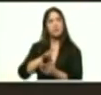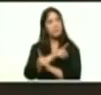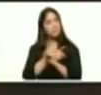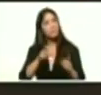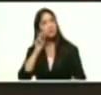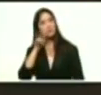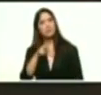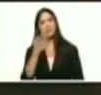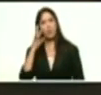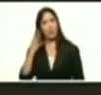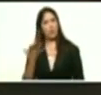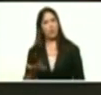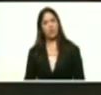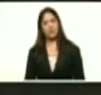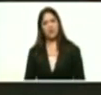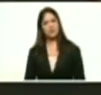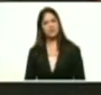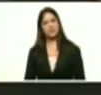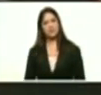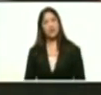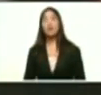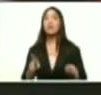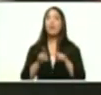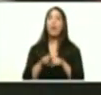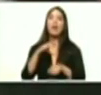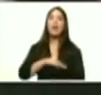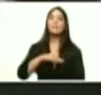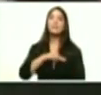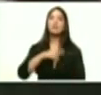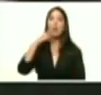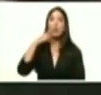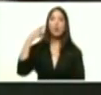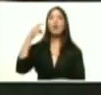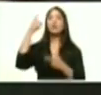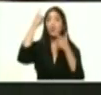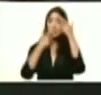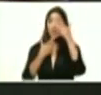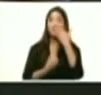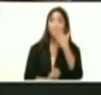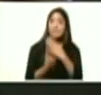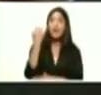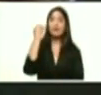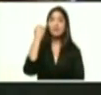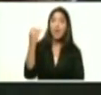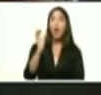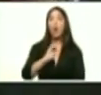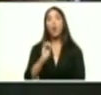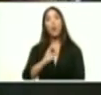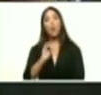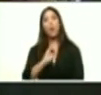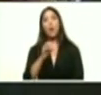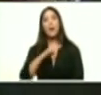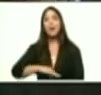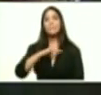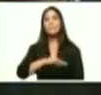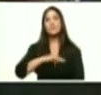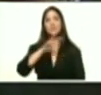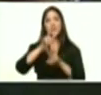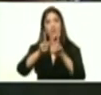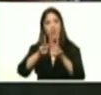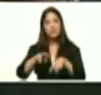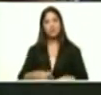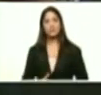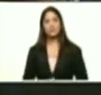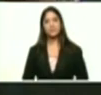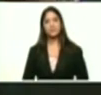visto tal locura, como se opusieron a la misión Robinson cuando la lanzó el comandante Chávez o como se opusieron a la gran misión vivienda Venezuela,